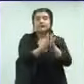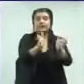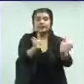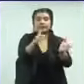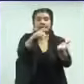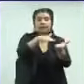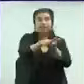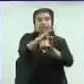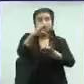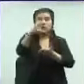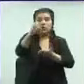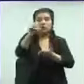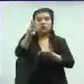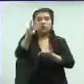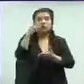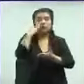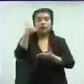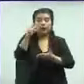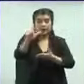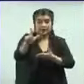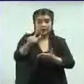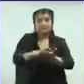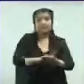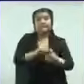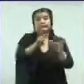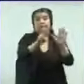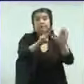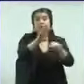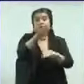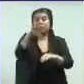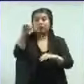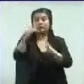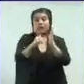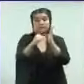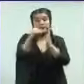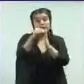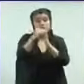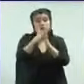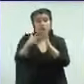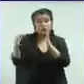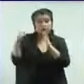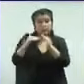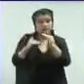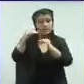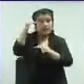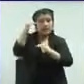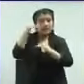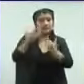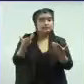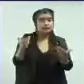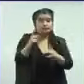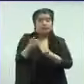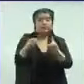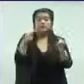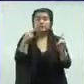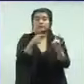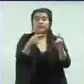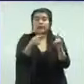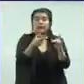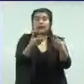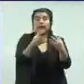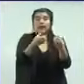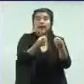Caminos, los 740 millones y fracción de incremento aportan particularmente a